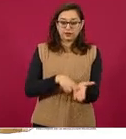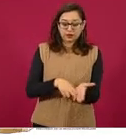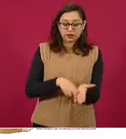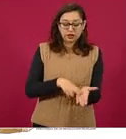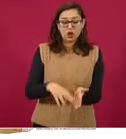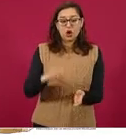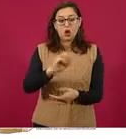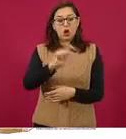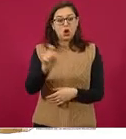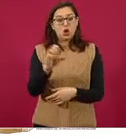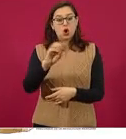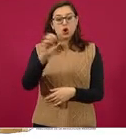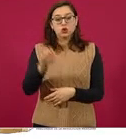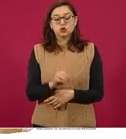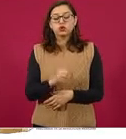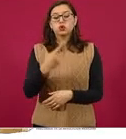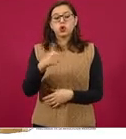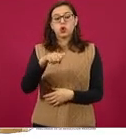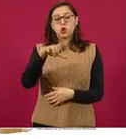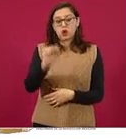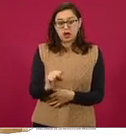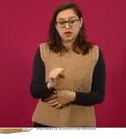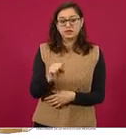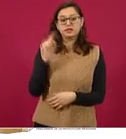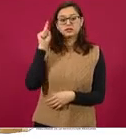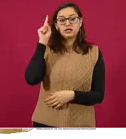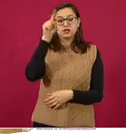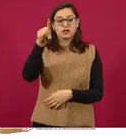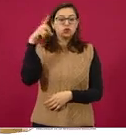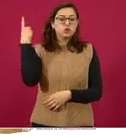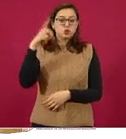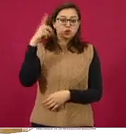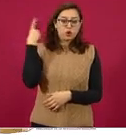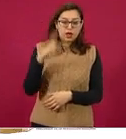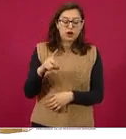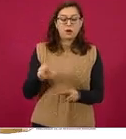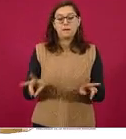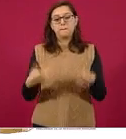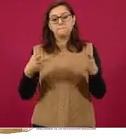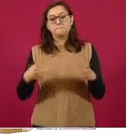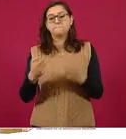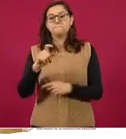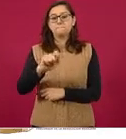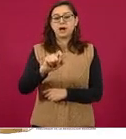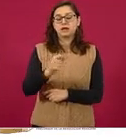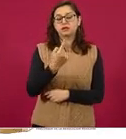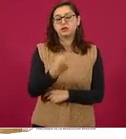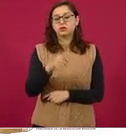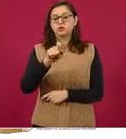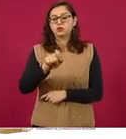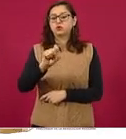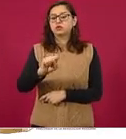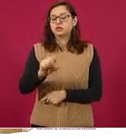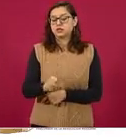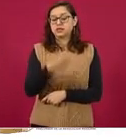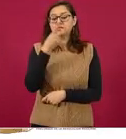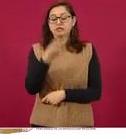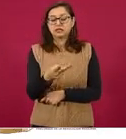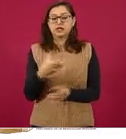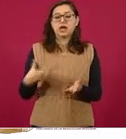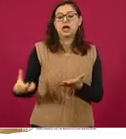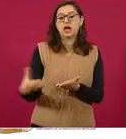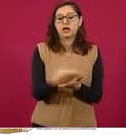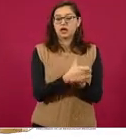Palacio, Durango, con un precio al público de 22 pesos con 62 centavos y un margen de